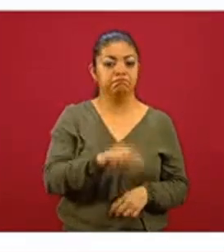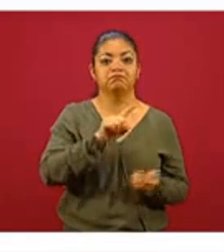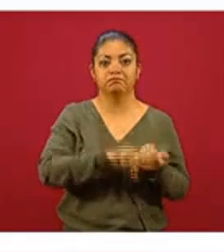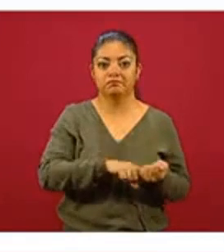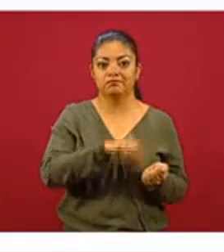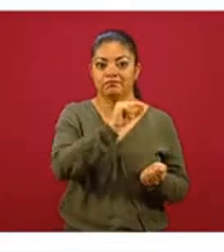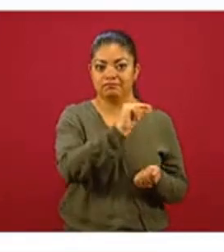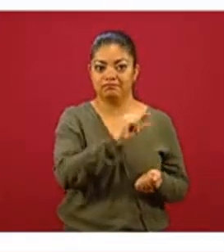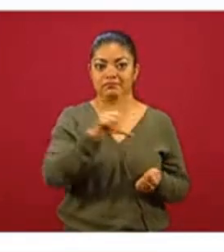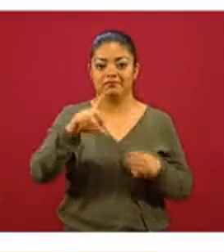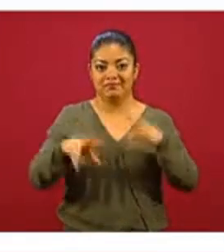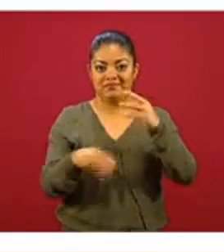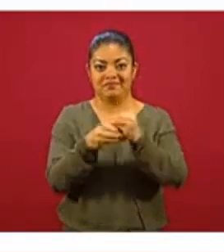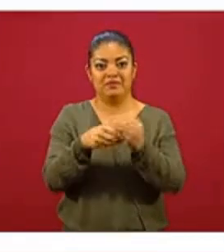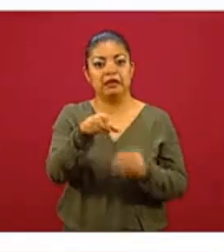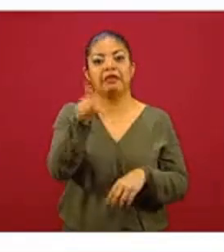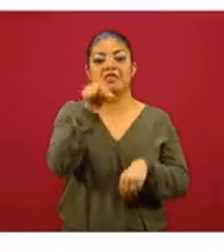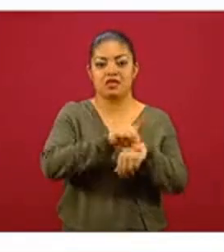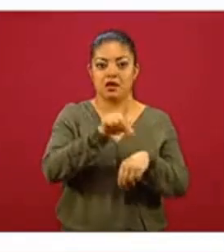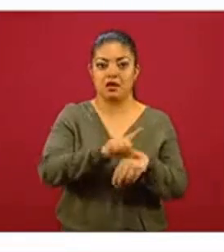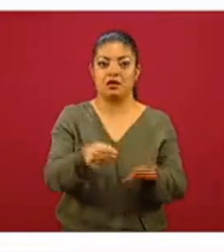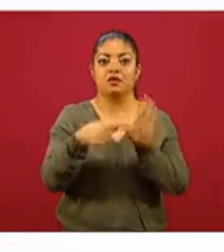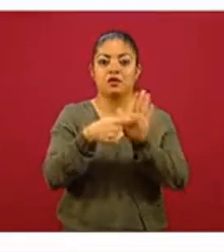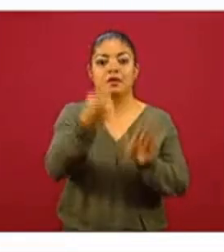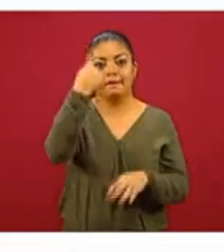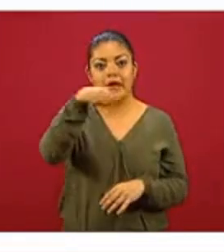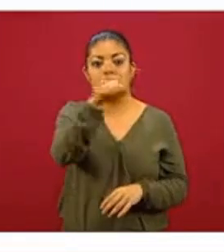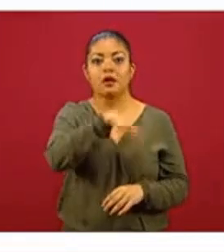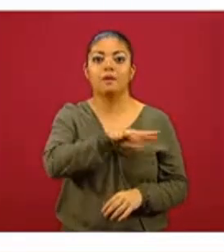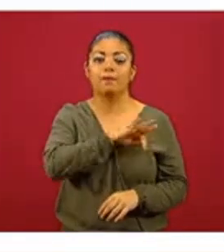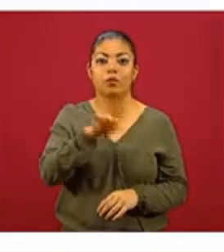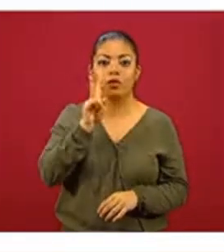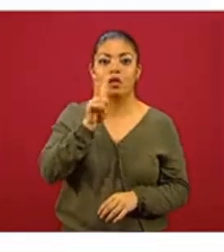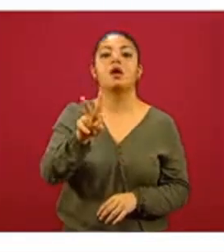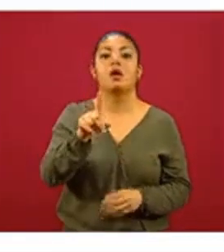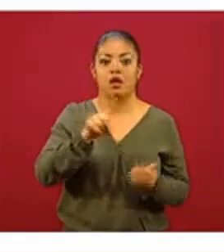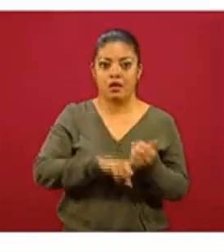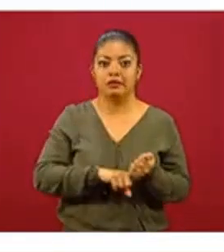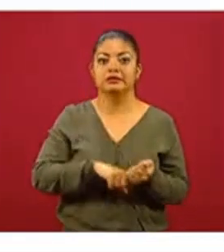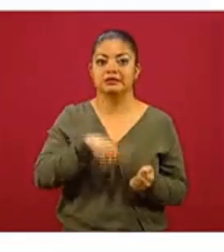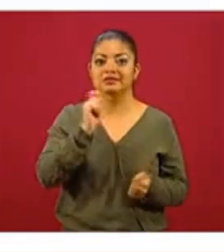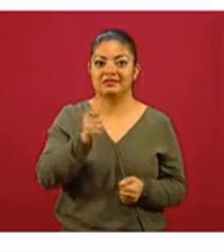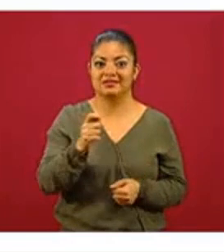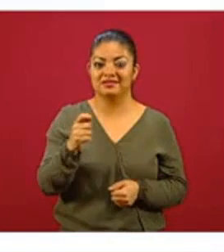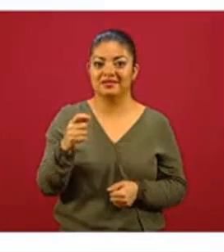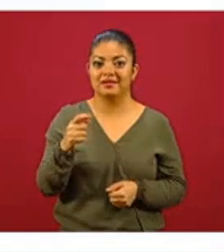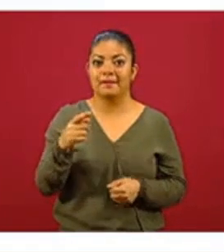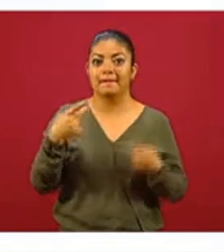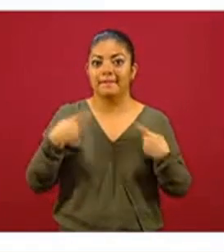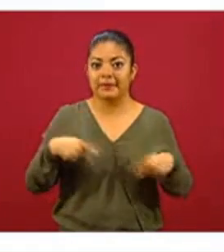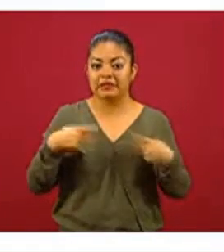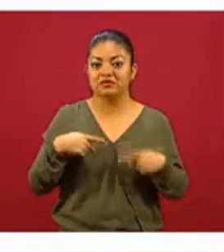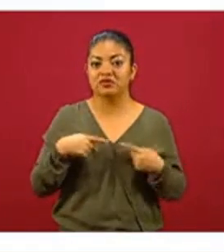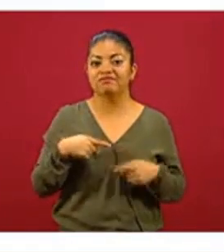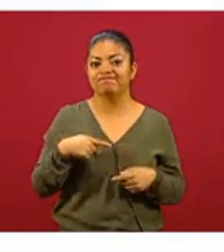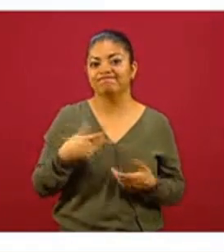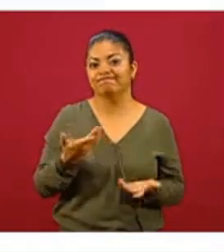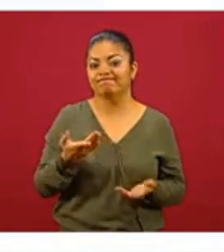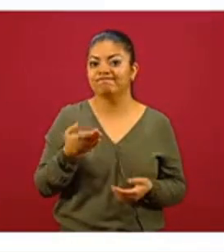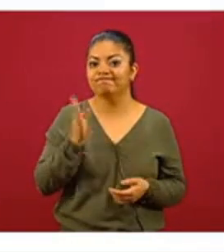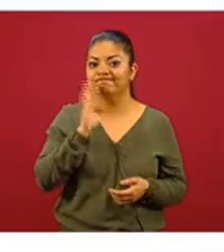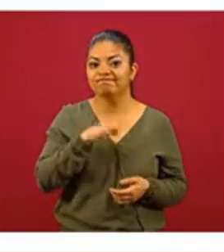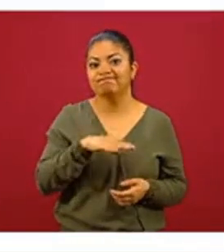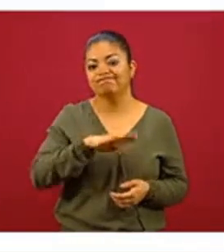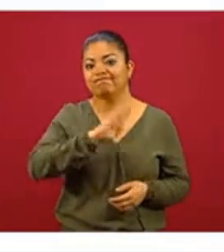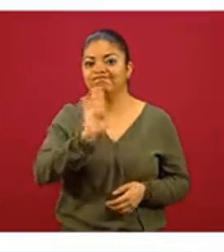acumulados. Esto lo mostramos todos los días para seguir apreciando cómo se distribuye. Desde luego, las personas que lamentablemente pierden la vida lo han